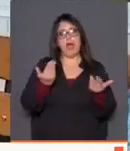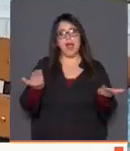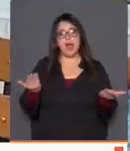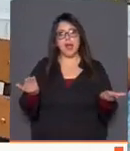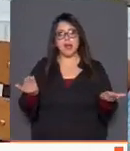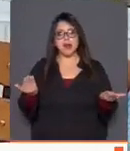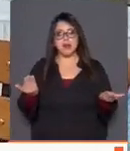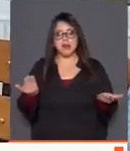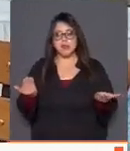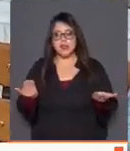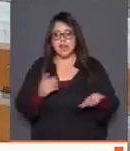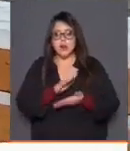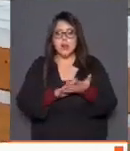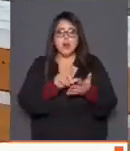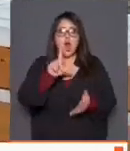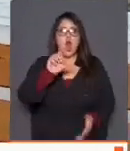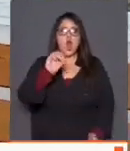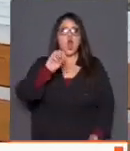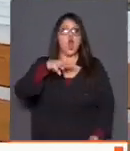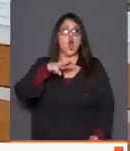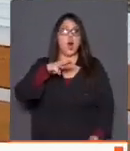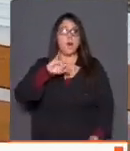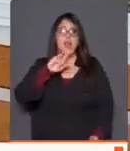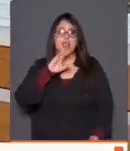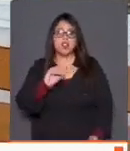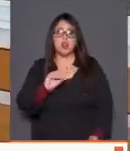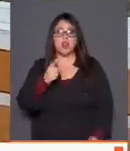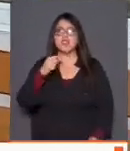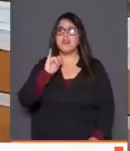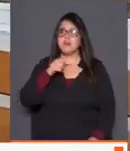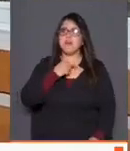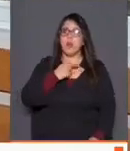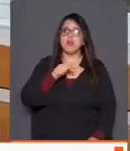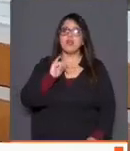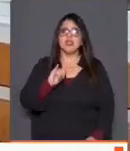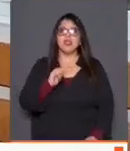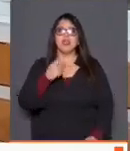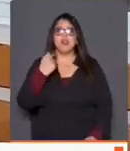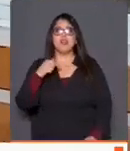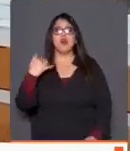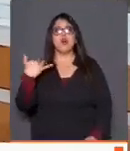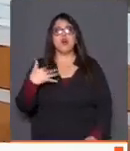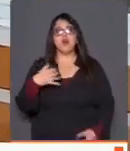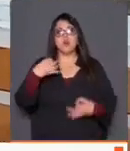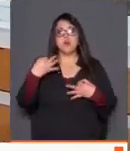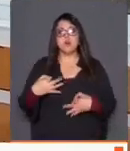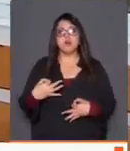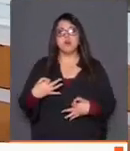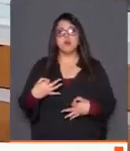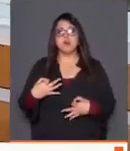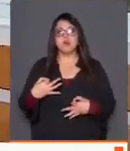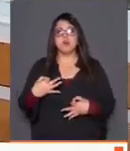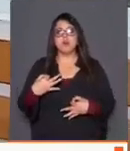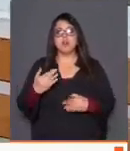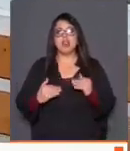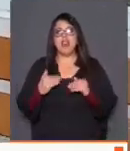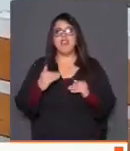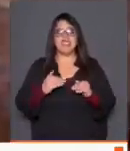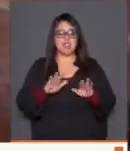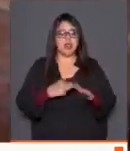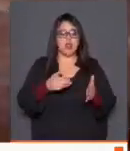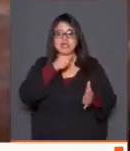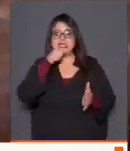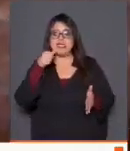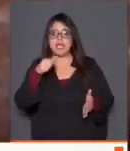unido en lo posible si me gustaría hacer la carne igual y varios de pareja pero de repente css capucha